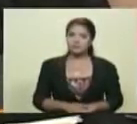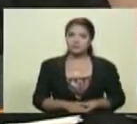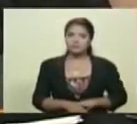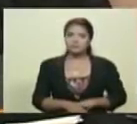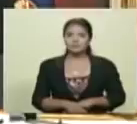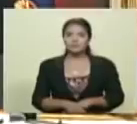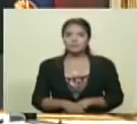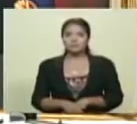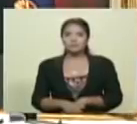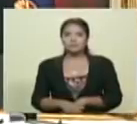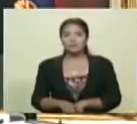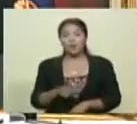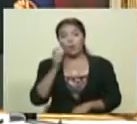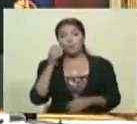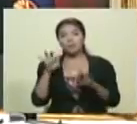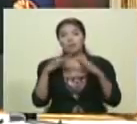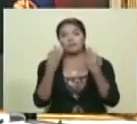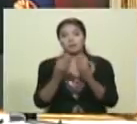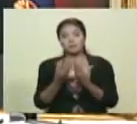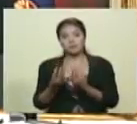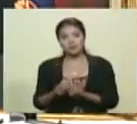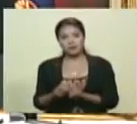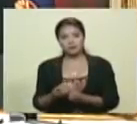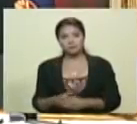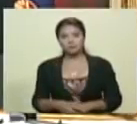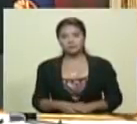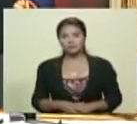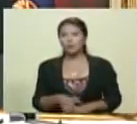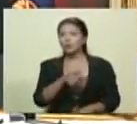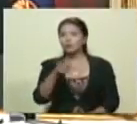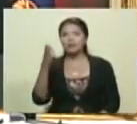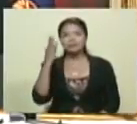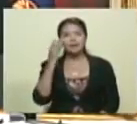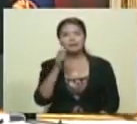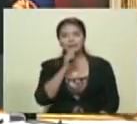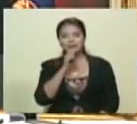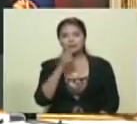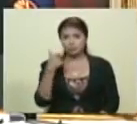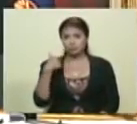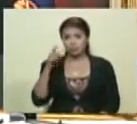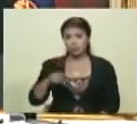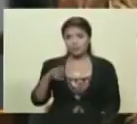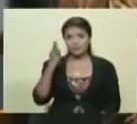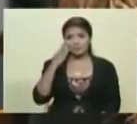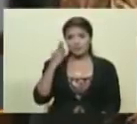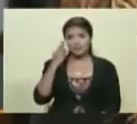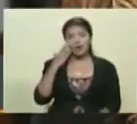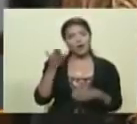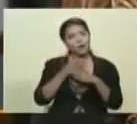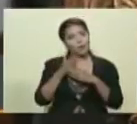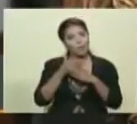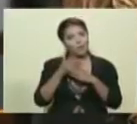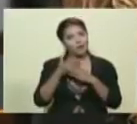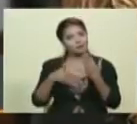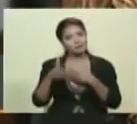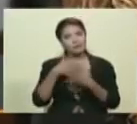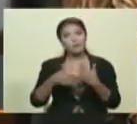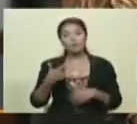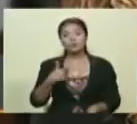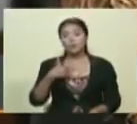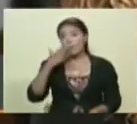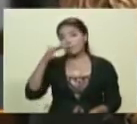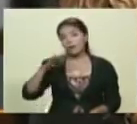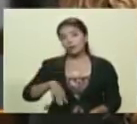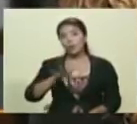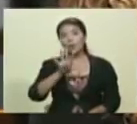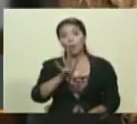Ernesto es el Benjamín de la familia. Ustedes saben que es un Benjamín, yo también. Compartimos eso. Yo soy el menor de